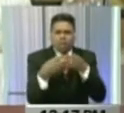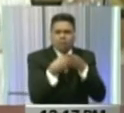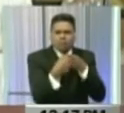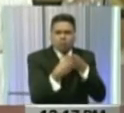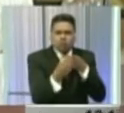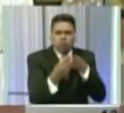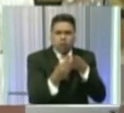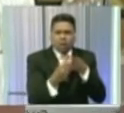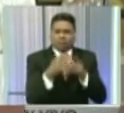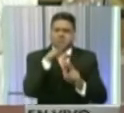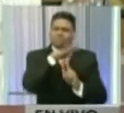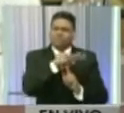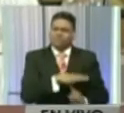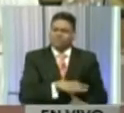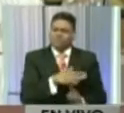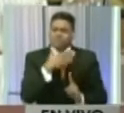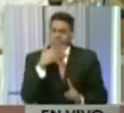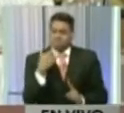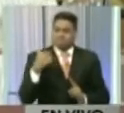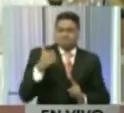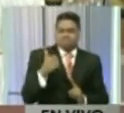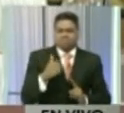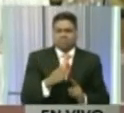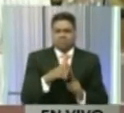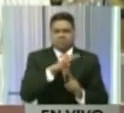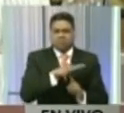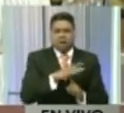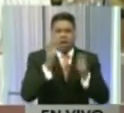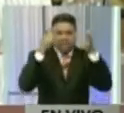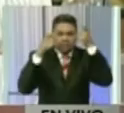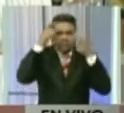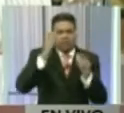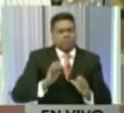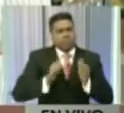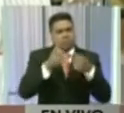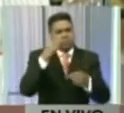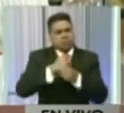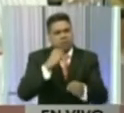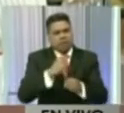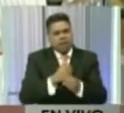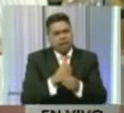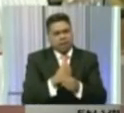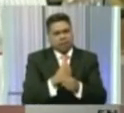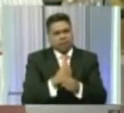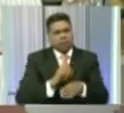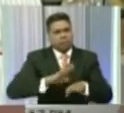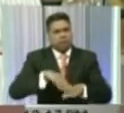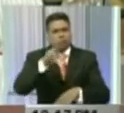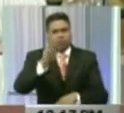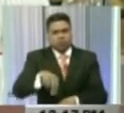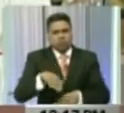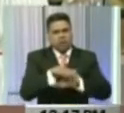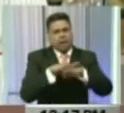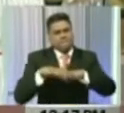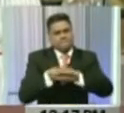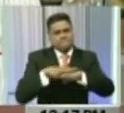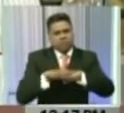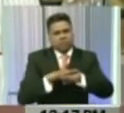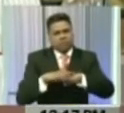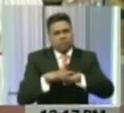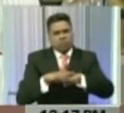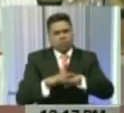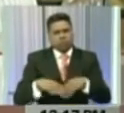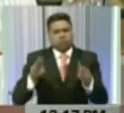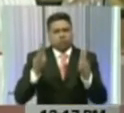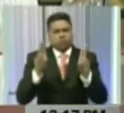internacional. Y por eso Chávez empezó a trabajar, que creo que es lo que no le perdonaron nunca, en una